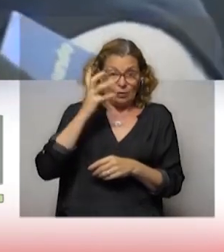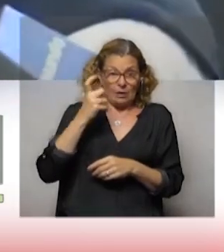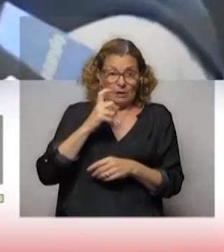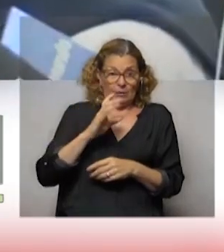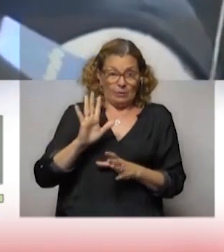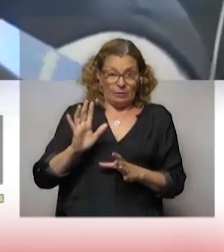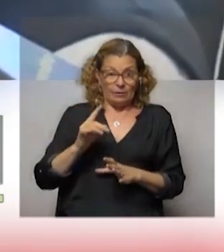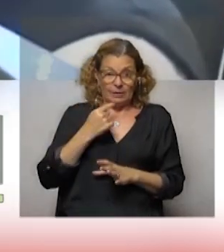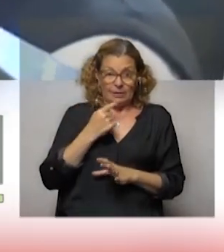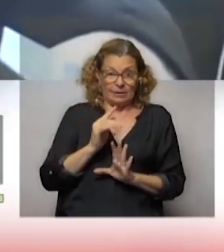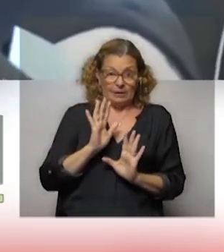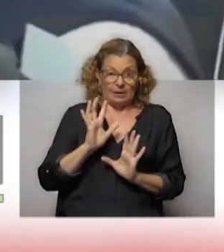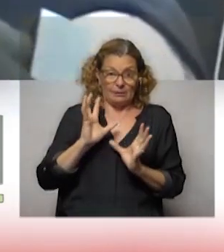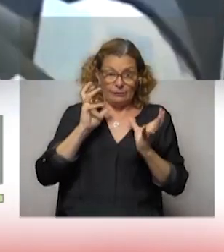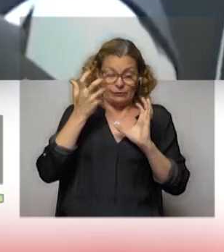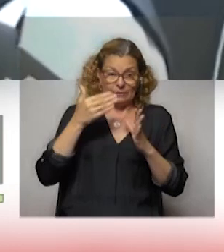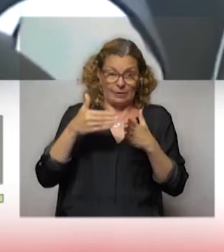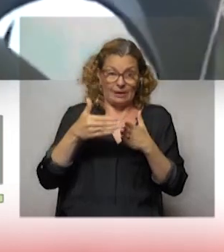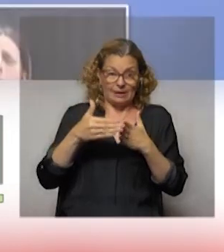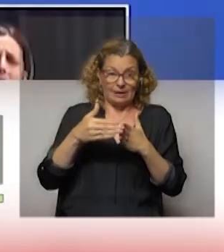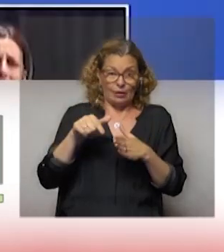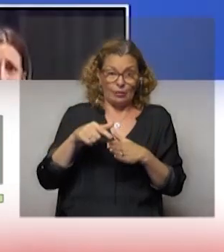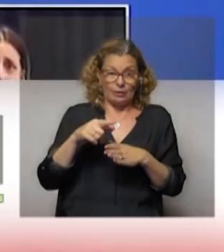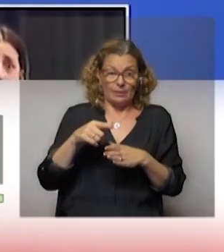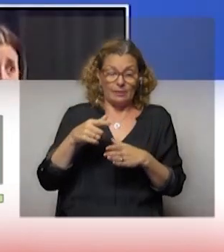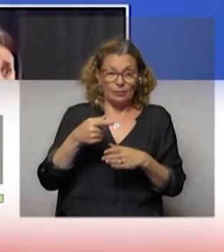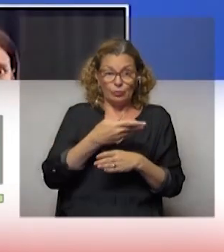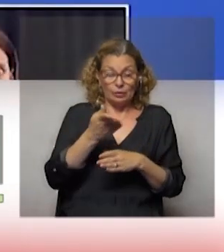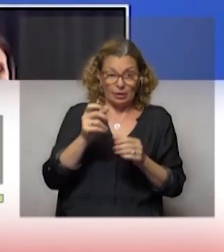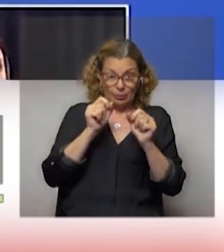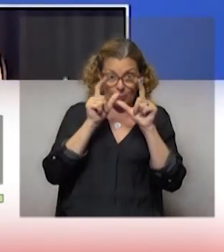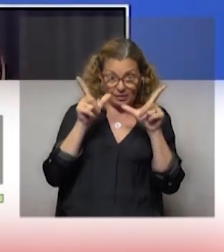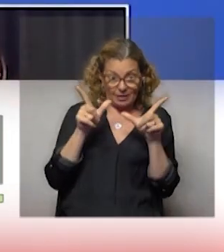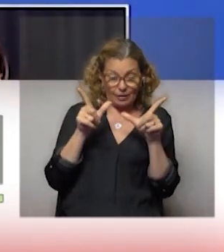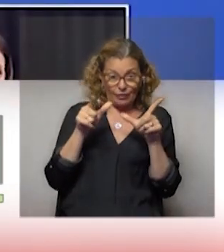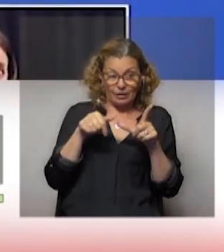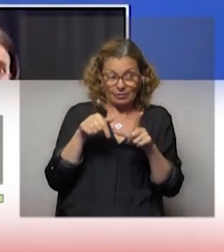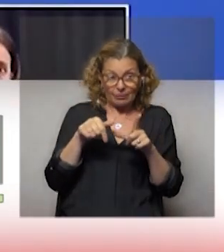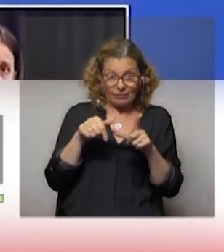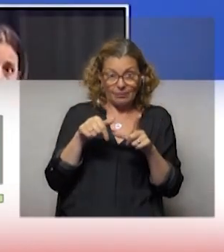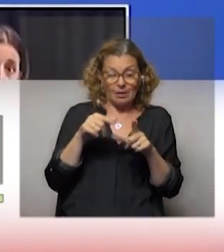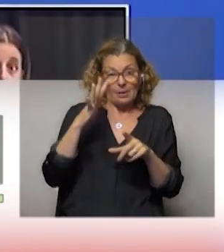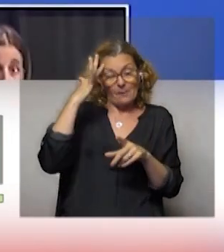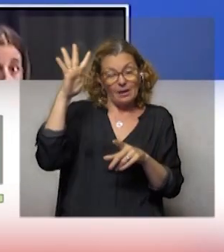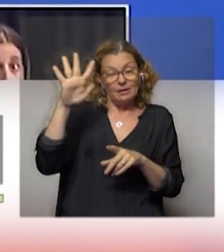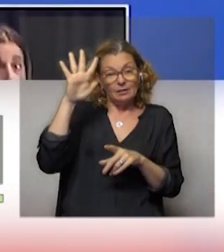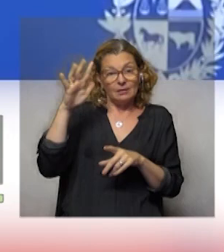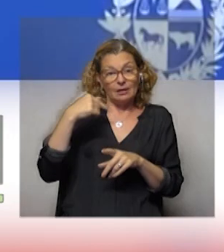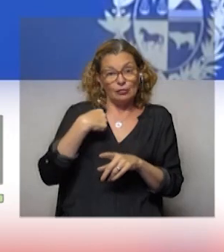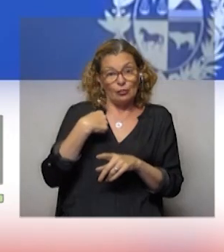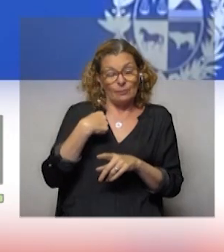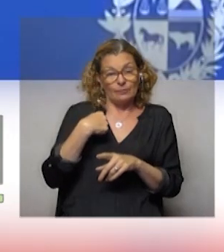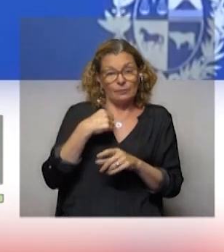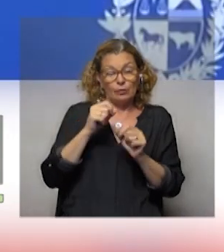diría alguien en una esquina con lo con lo que sucedió si ustedes se sorprendieron de la noticia imagínense quién habla